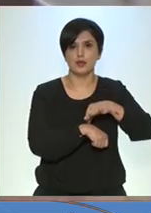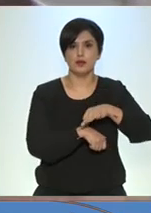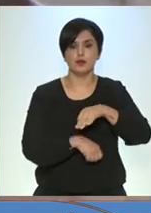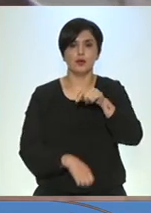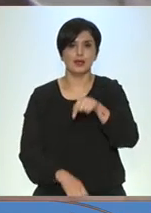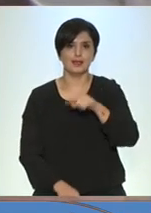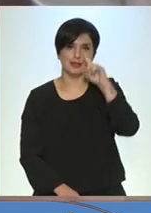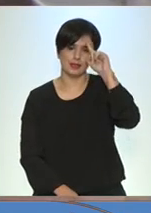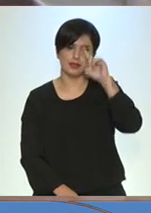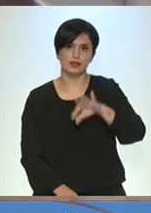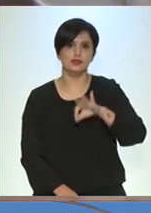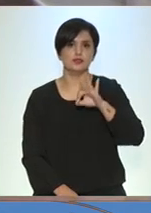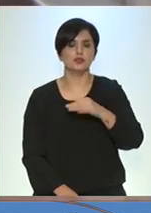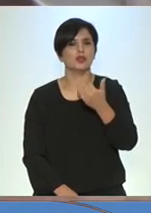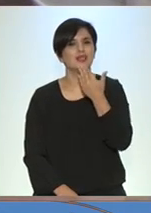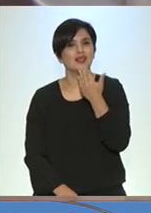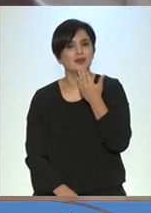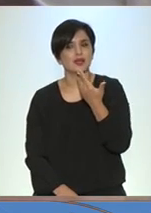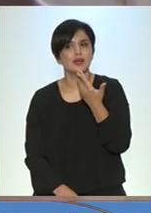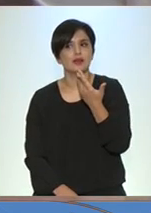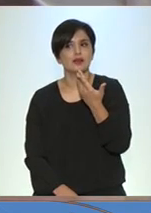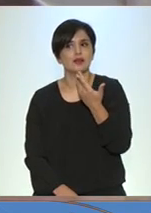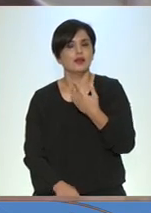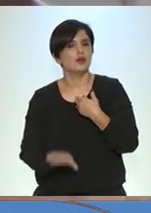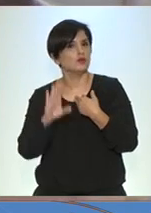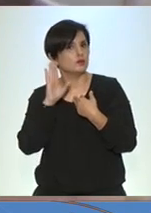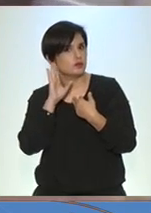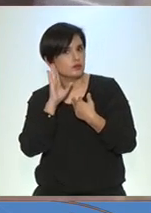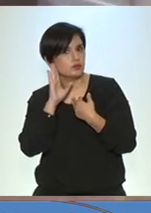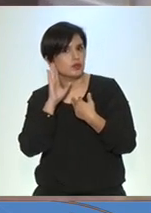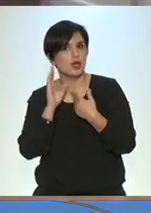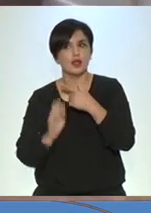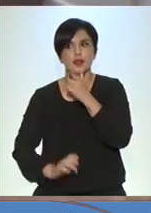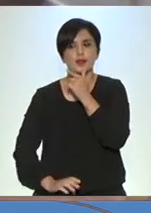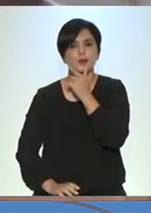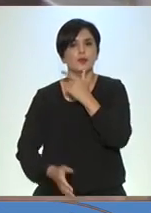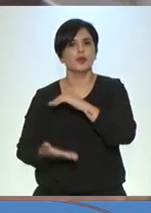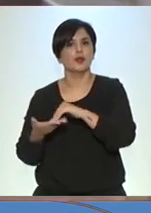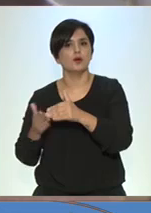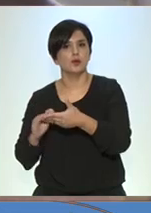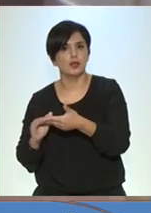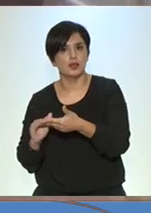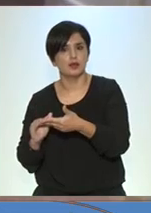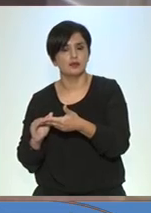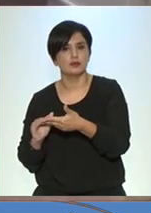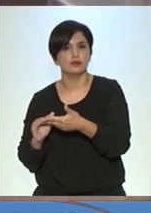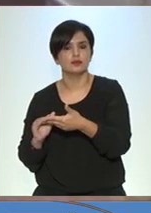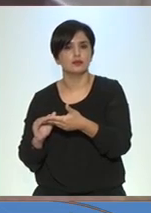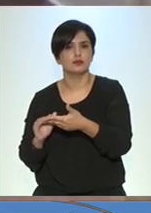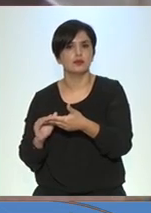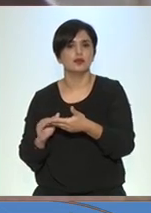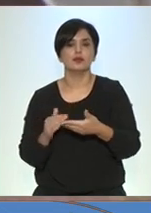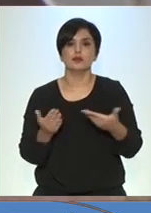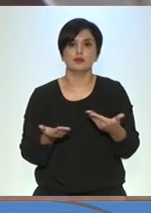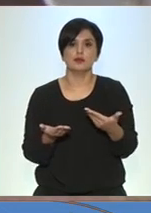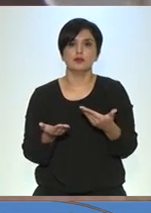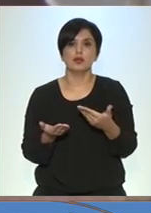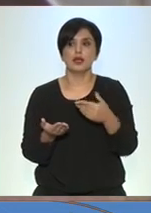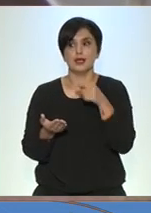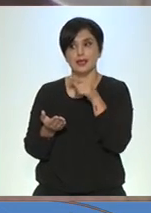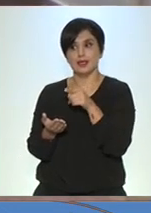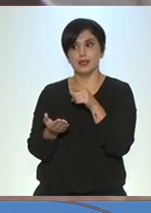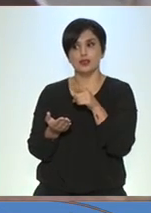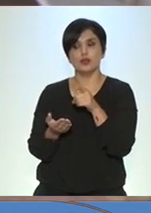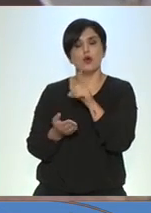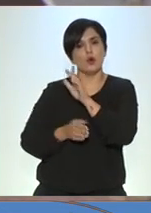decisiones deben ser tomadas también escuchando, acogiendo las inquietudes de la comunidad, por lo que se busca que sea ella la que tome